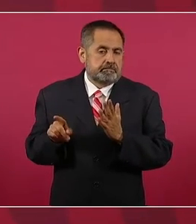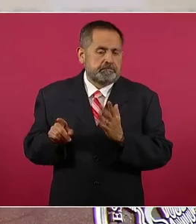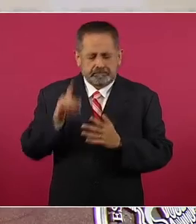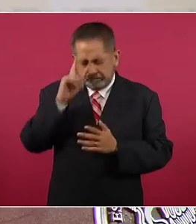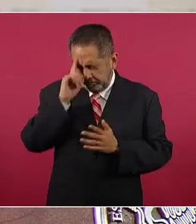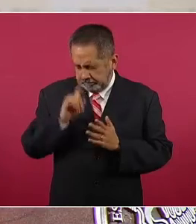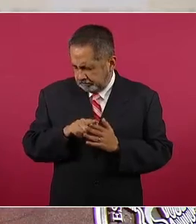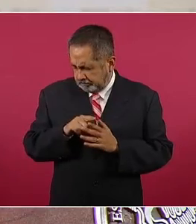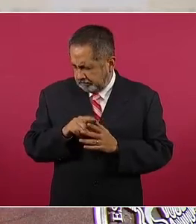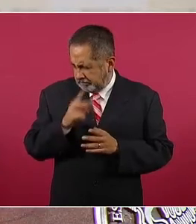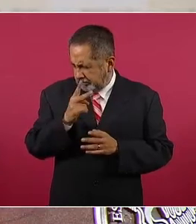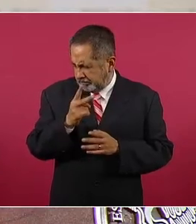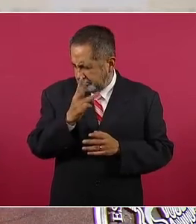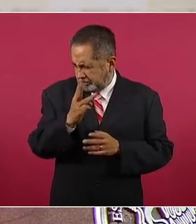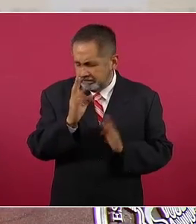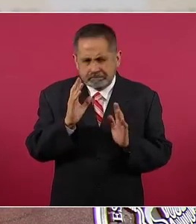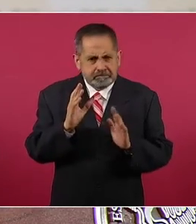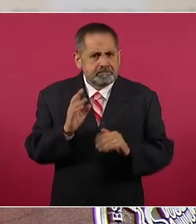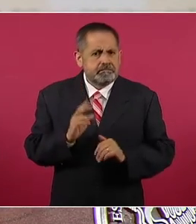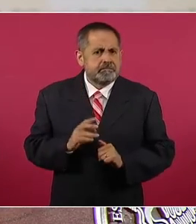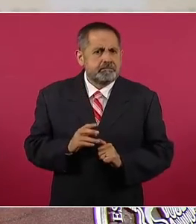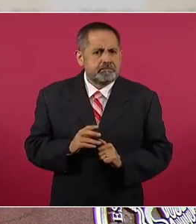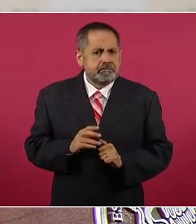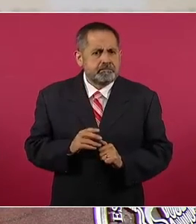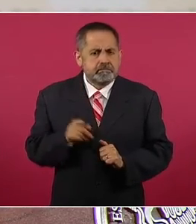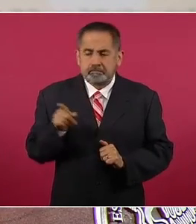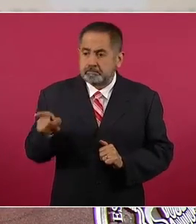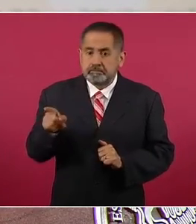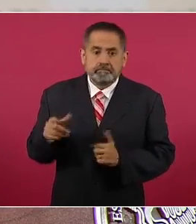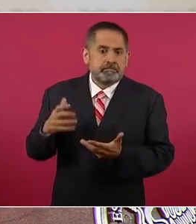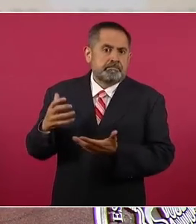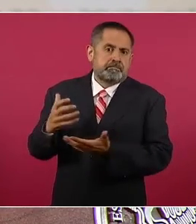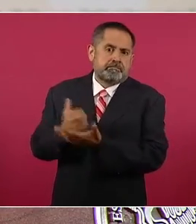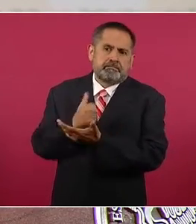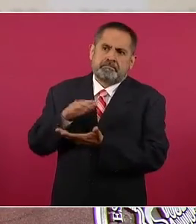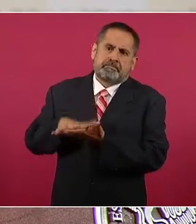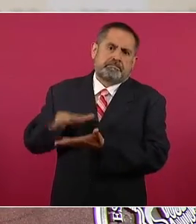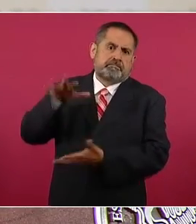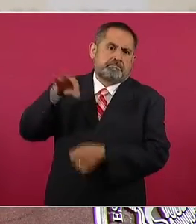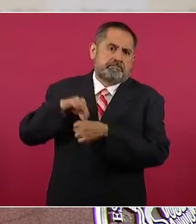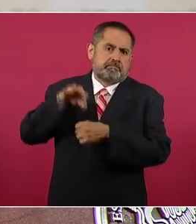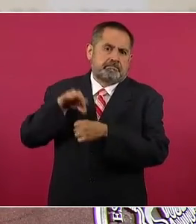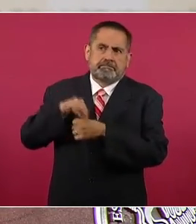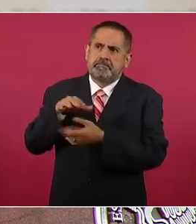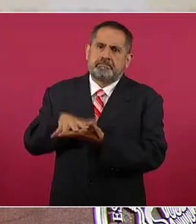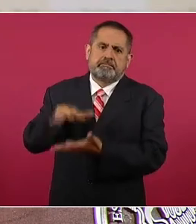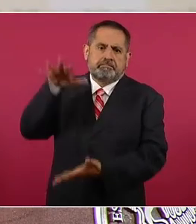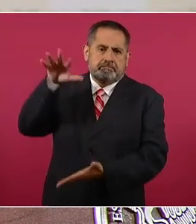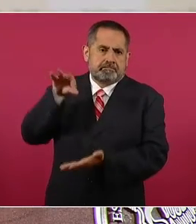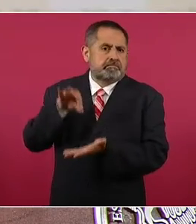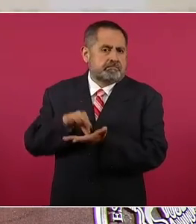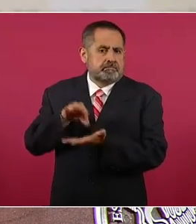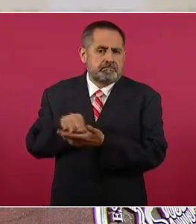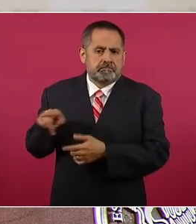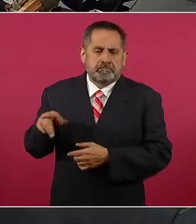creo que dos o tres, y ella salió arriba.